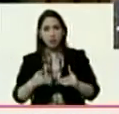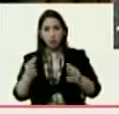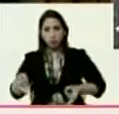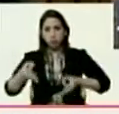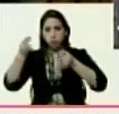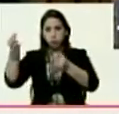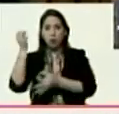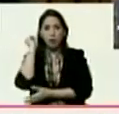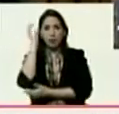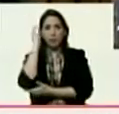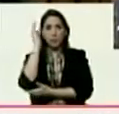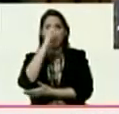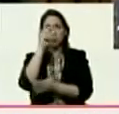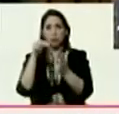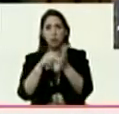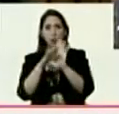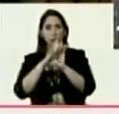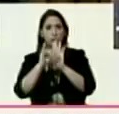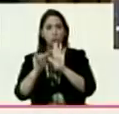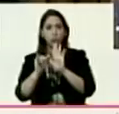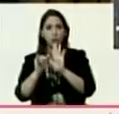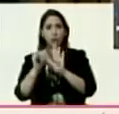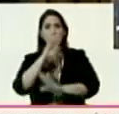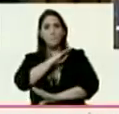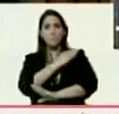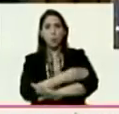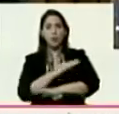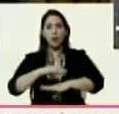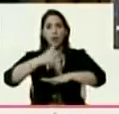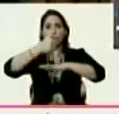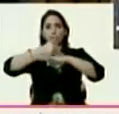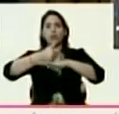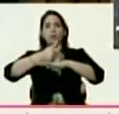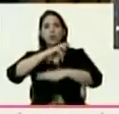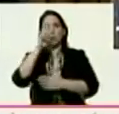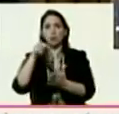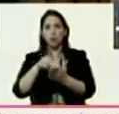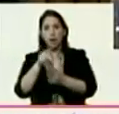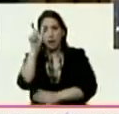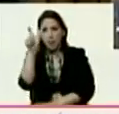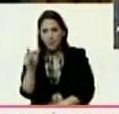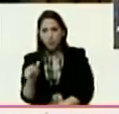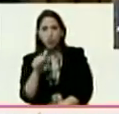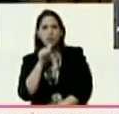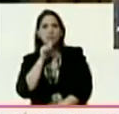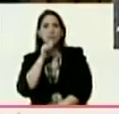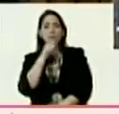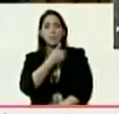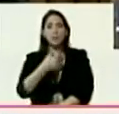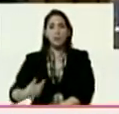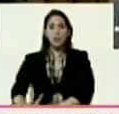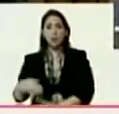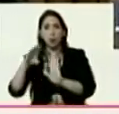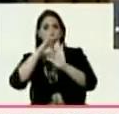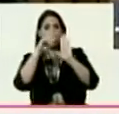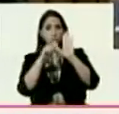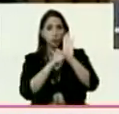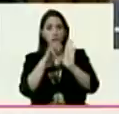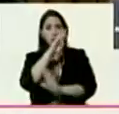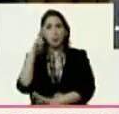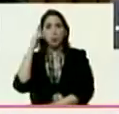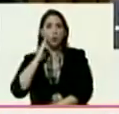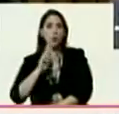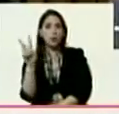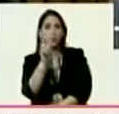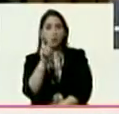Nacional Constituyente, al Poder Ejecutivo Nacional, en la persona del presidente constitucional de la República